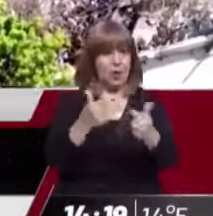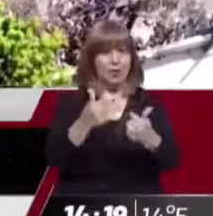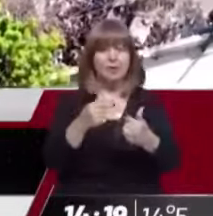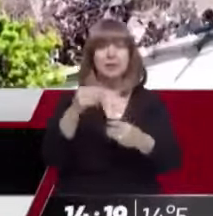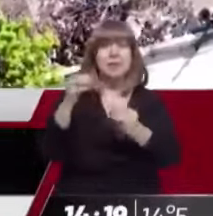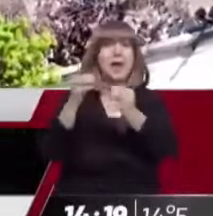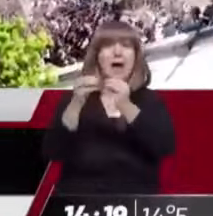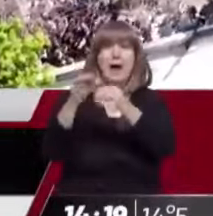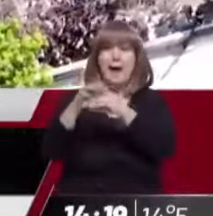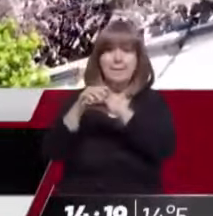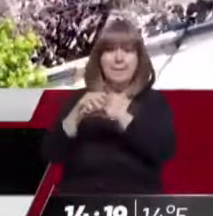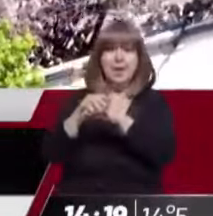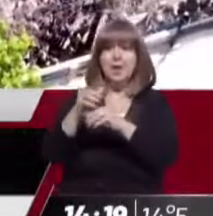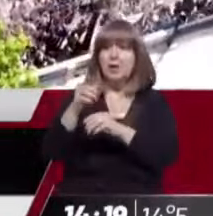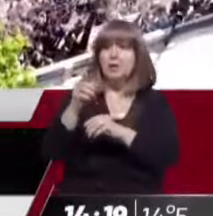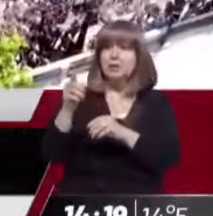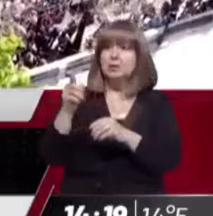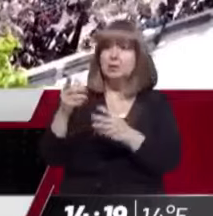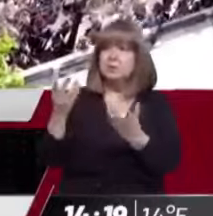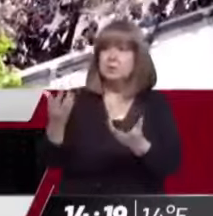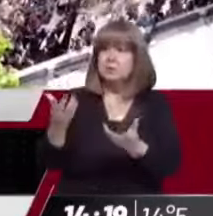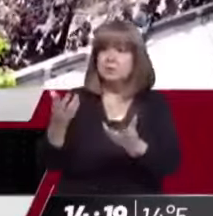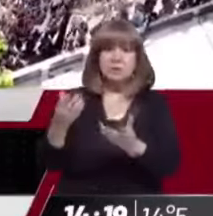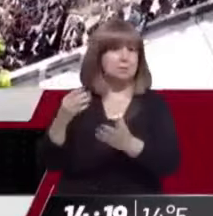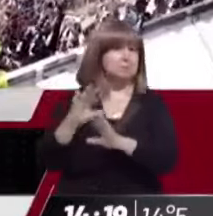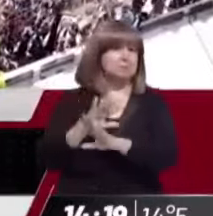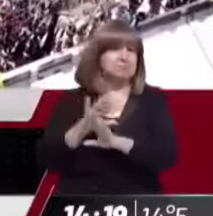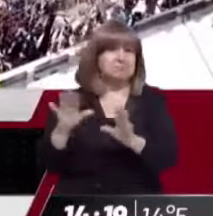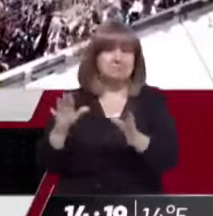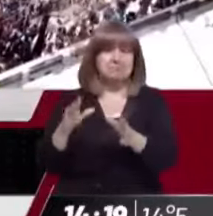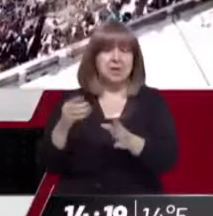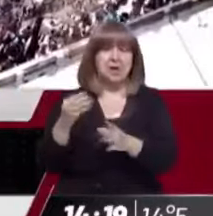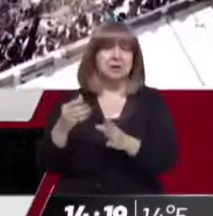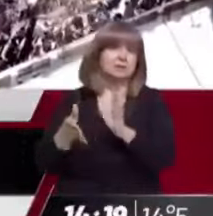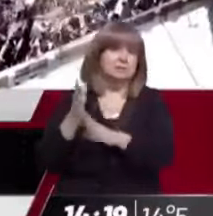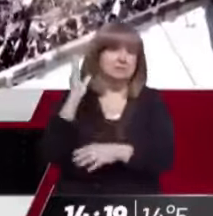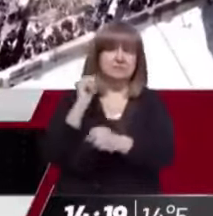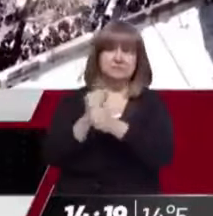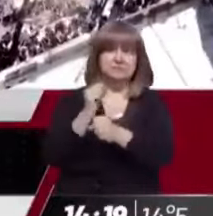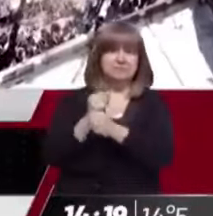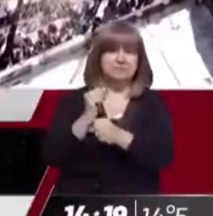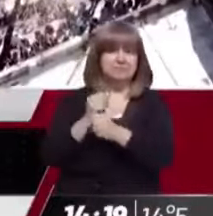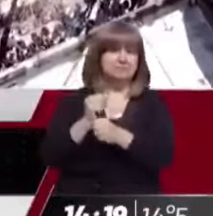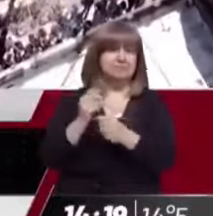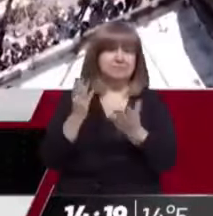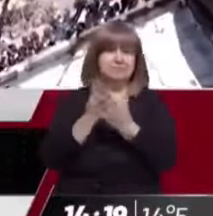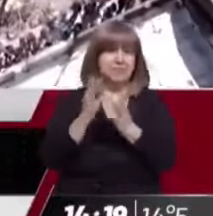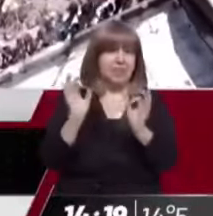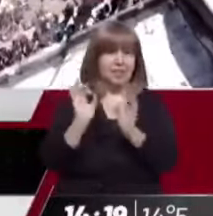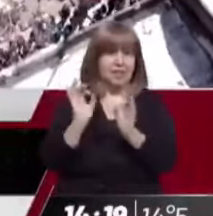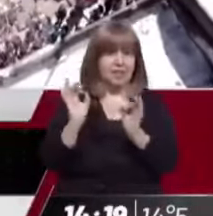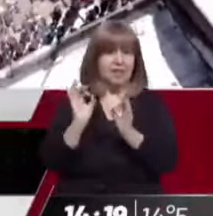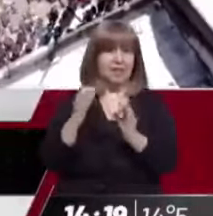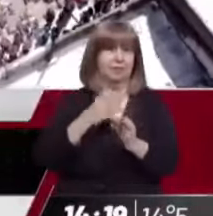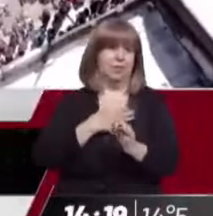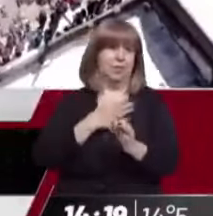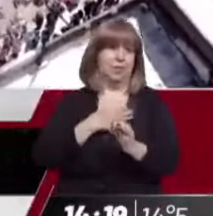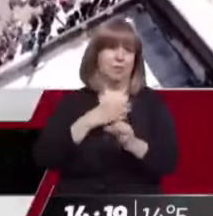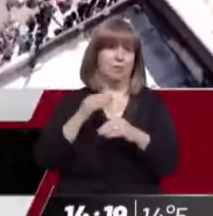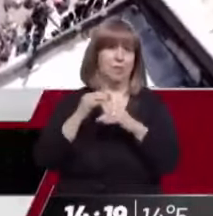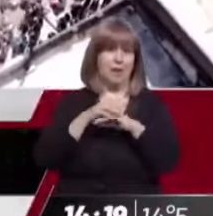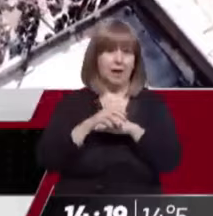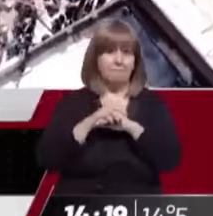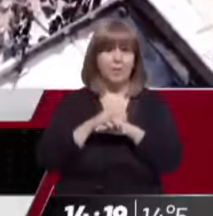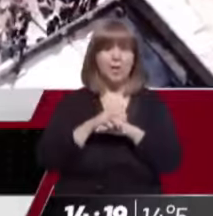profesionales por la funcionalidad de poder mantenerse el día a día. ¿Y qué les decís a quienes plantean aquí que